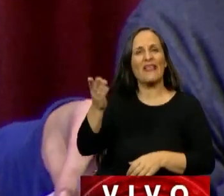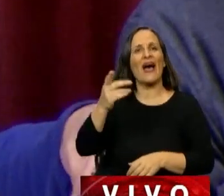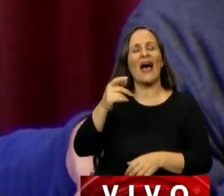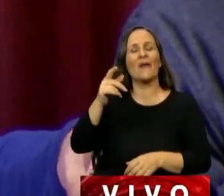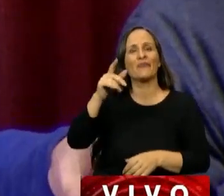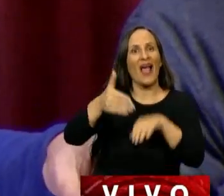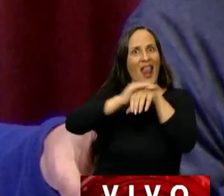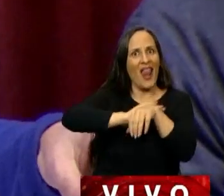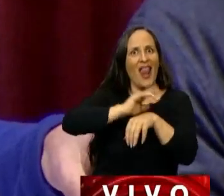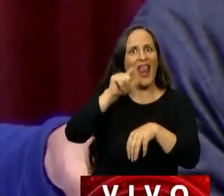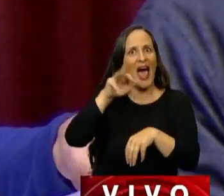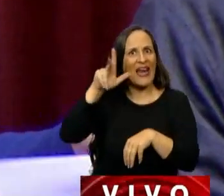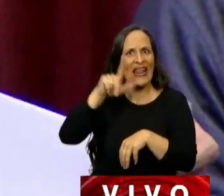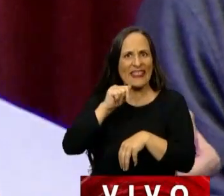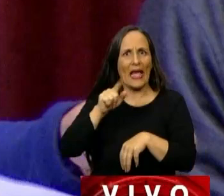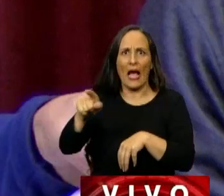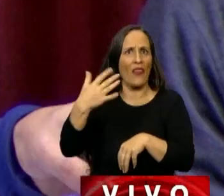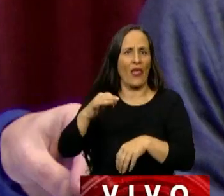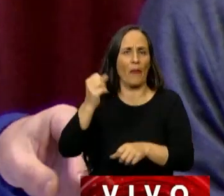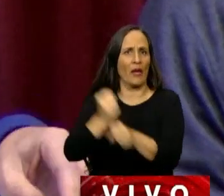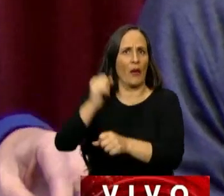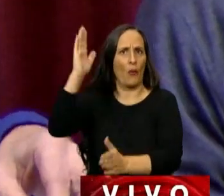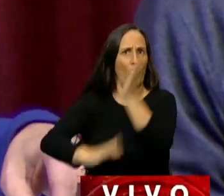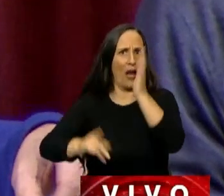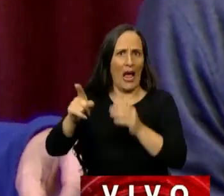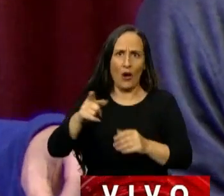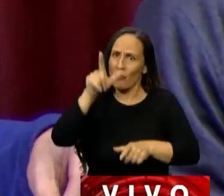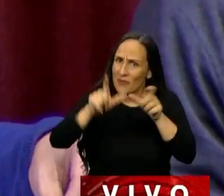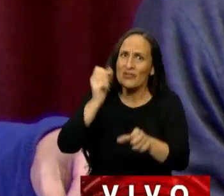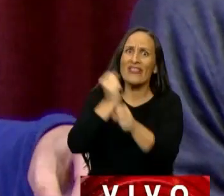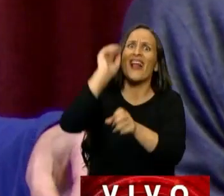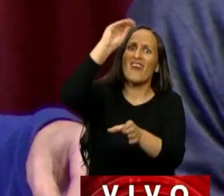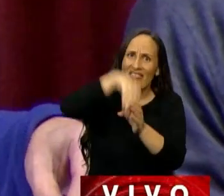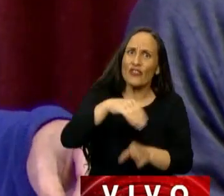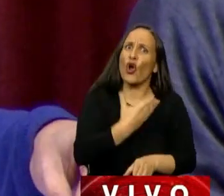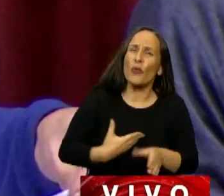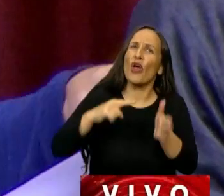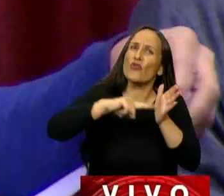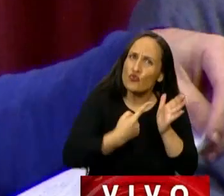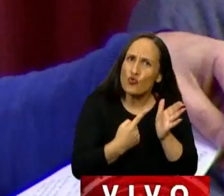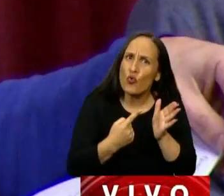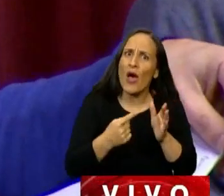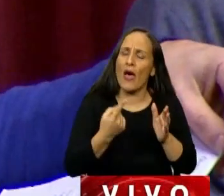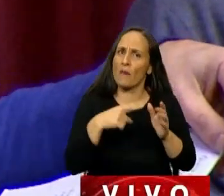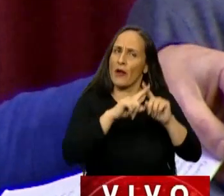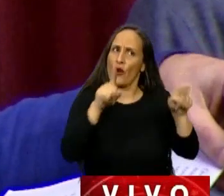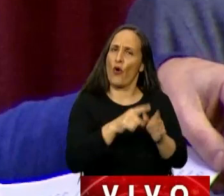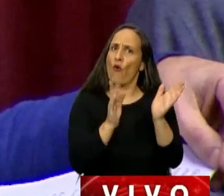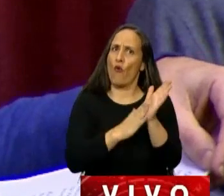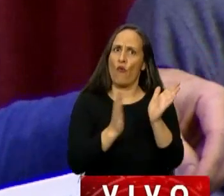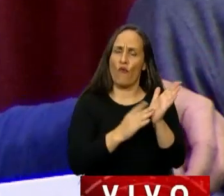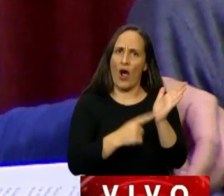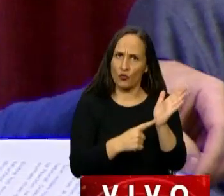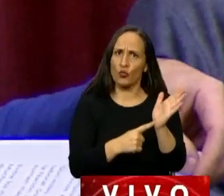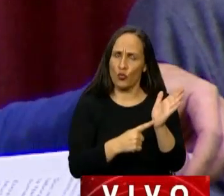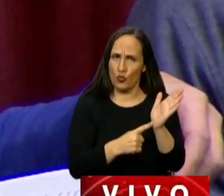inmediatamente los pase a planta permanente, porque son muchísimos trabajadores del gobierno de la Ciudad de Buenos Aires que están precarizados y muchos